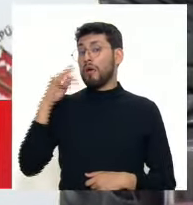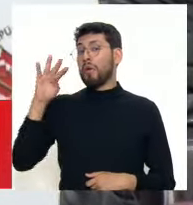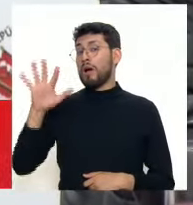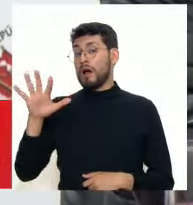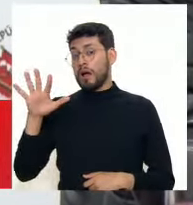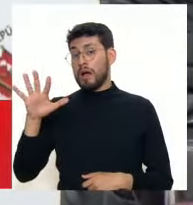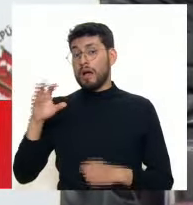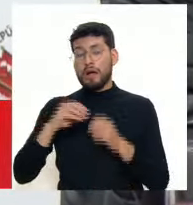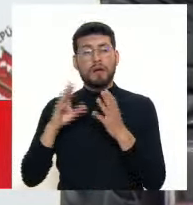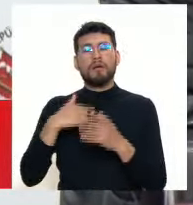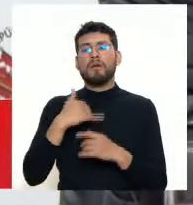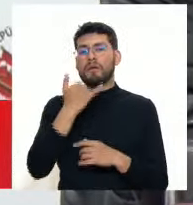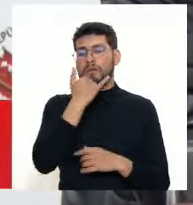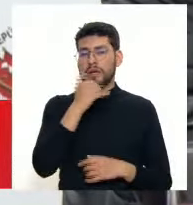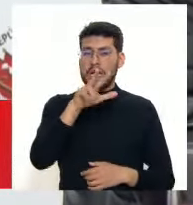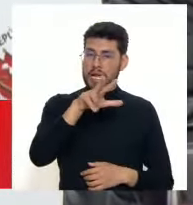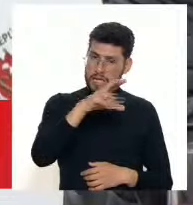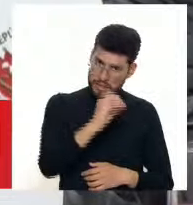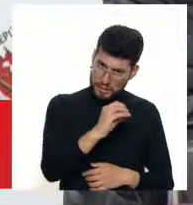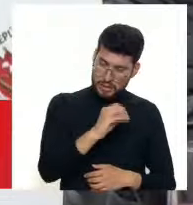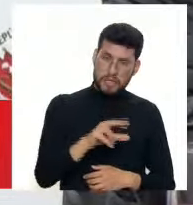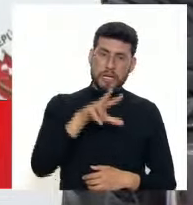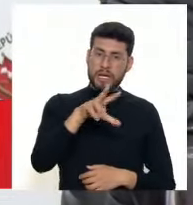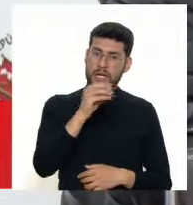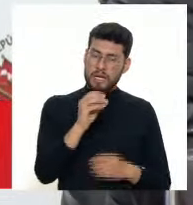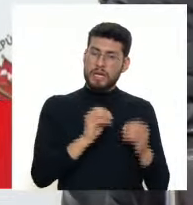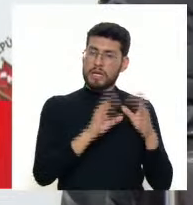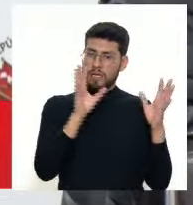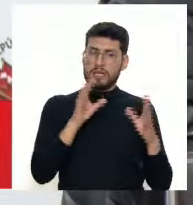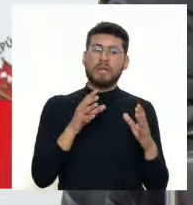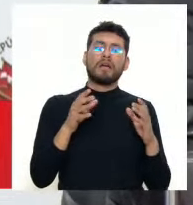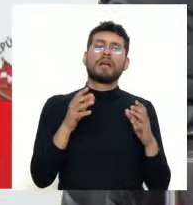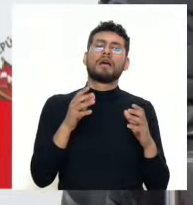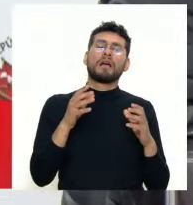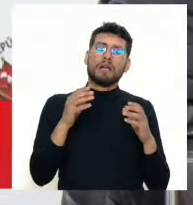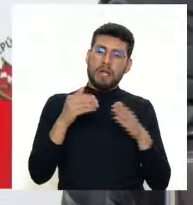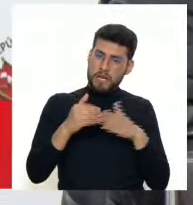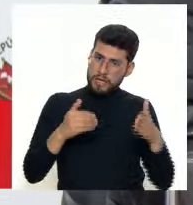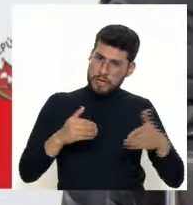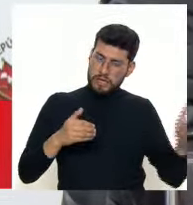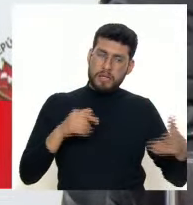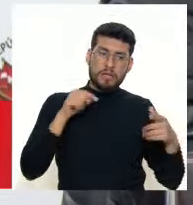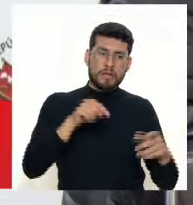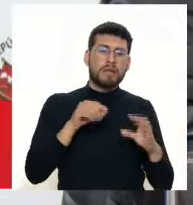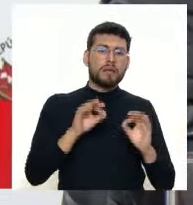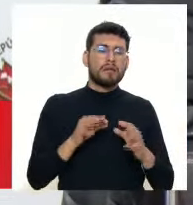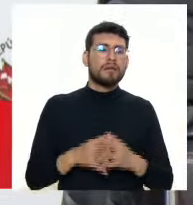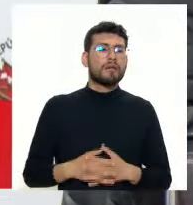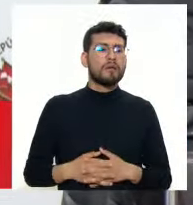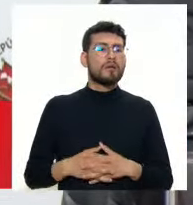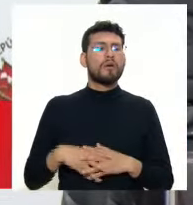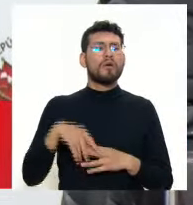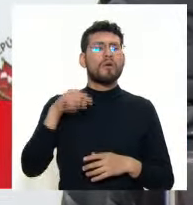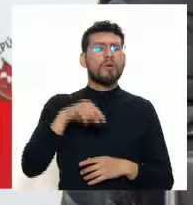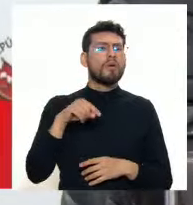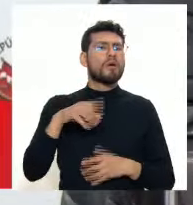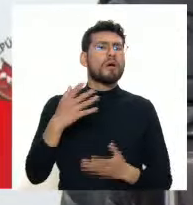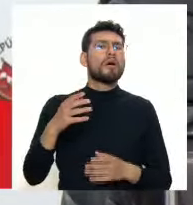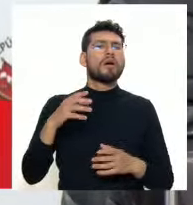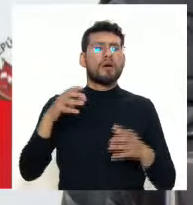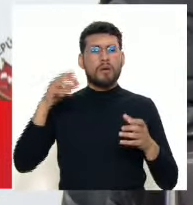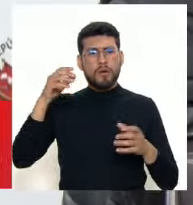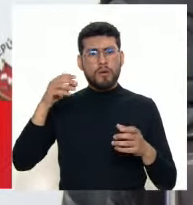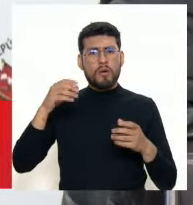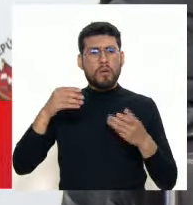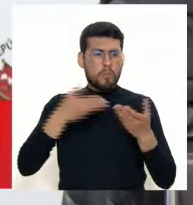días y es 30 días. Es 30 días hábiles, que es la que va a tener esta Comisión de